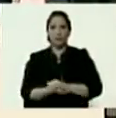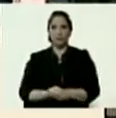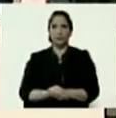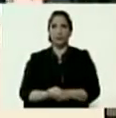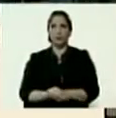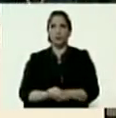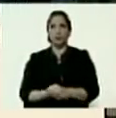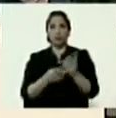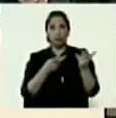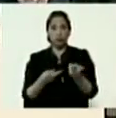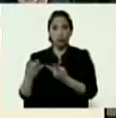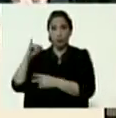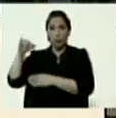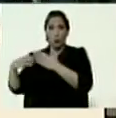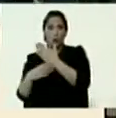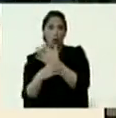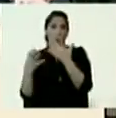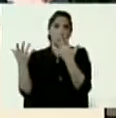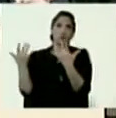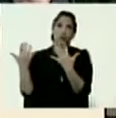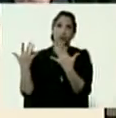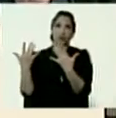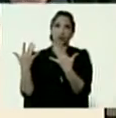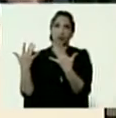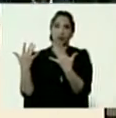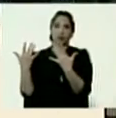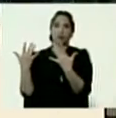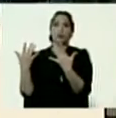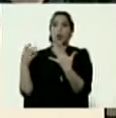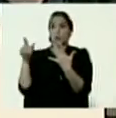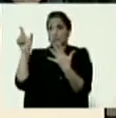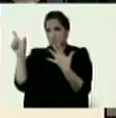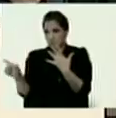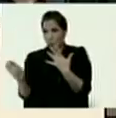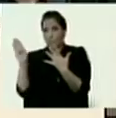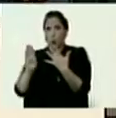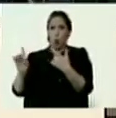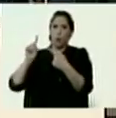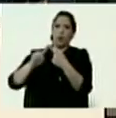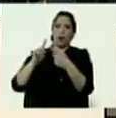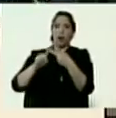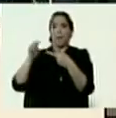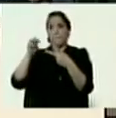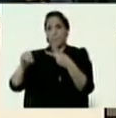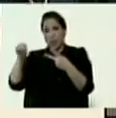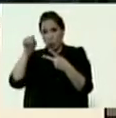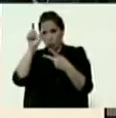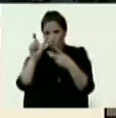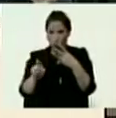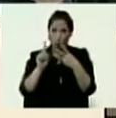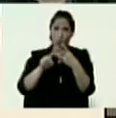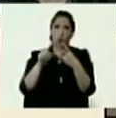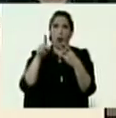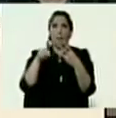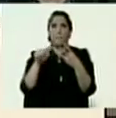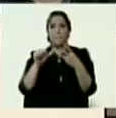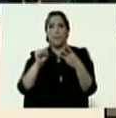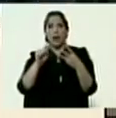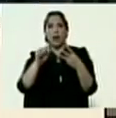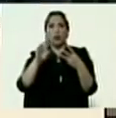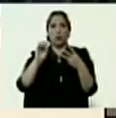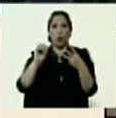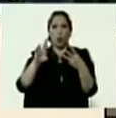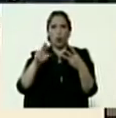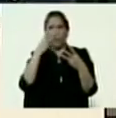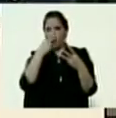reciben a Guaidó de manos de alias El Brother, de alias El Menor y de alias Pastor Pobre.